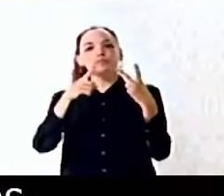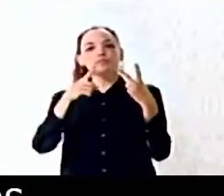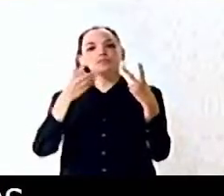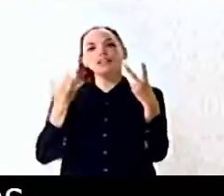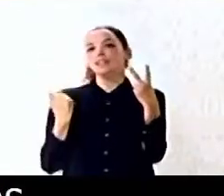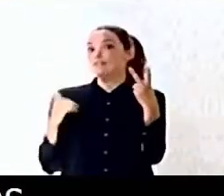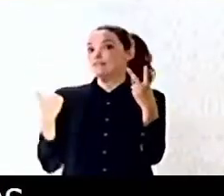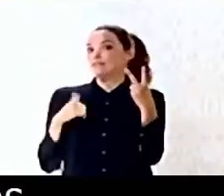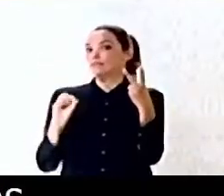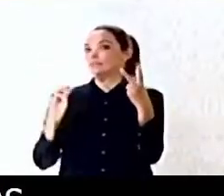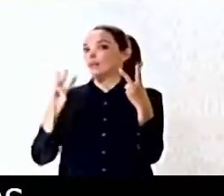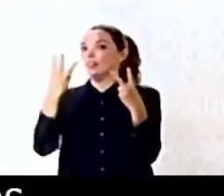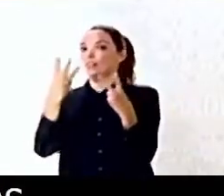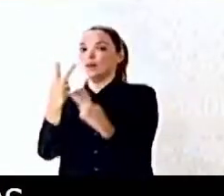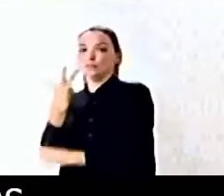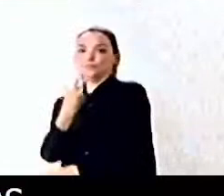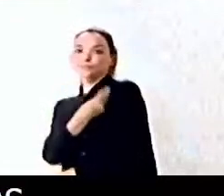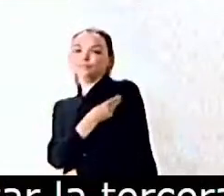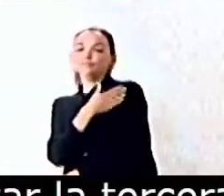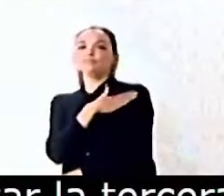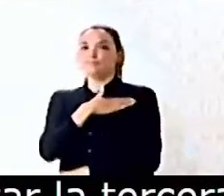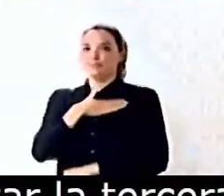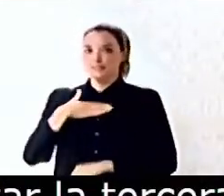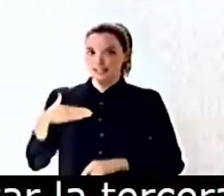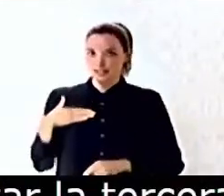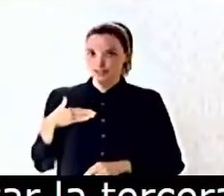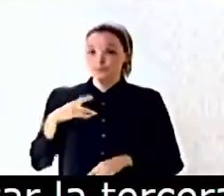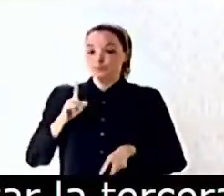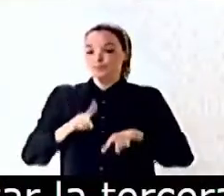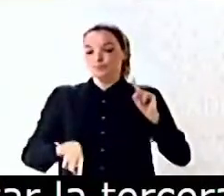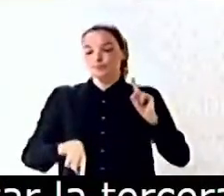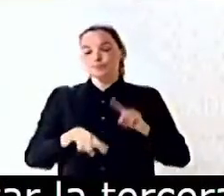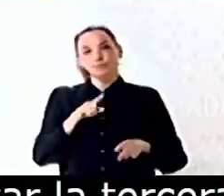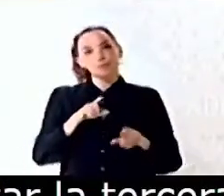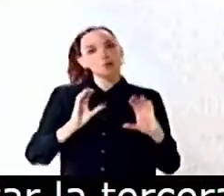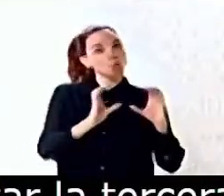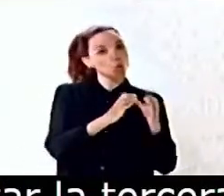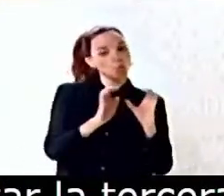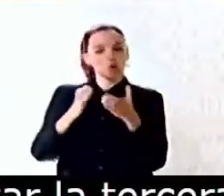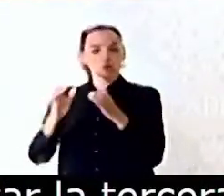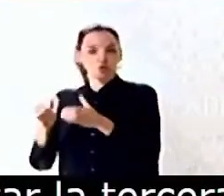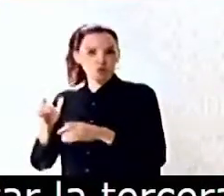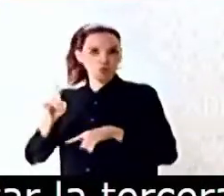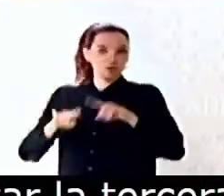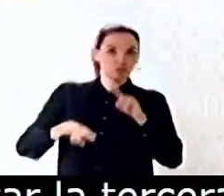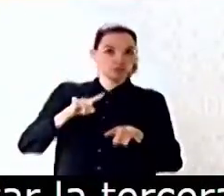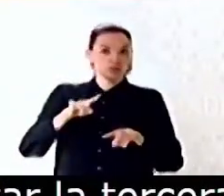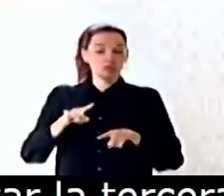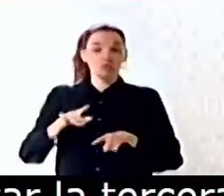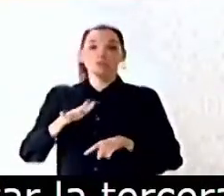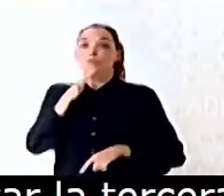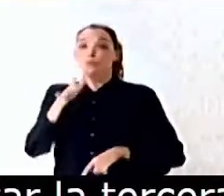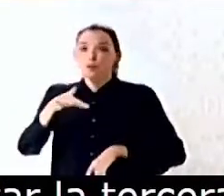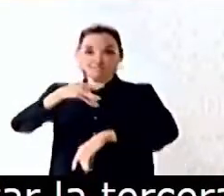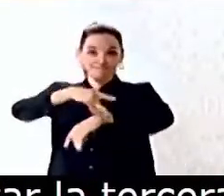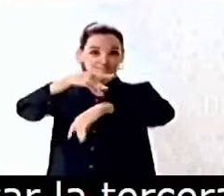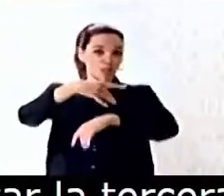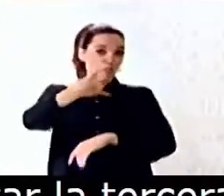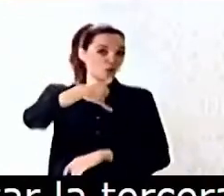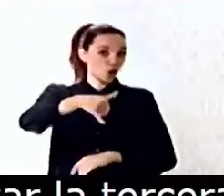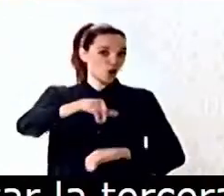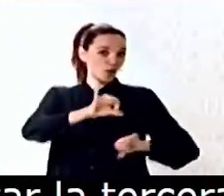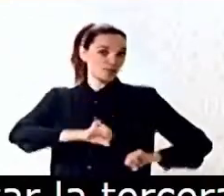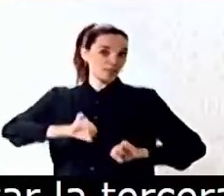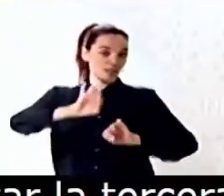la tercera dosis, la dosis adicional, en determinados grupos de población que bien tienen sus defensas comprometidas